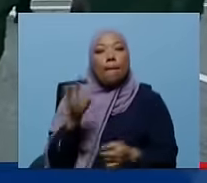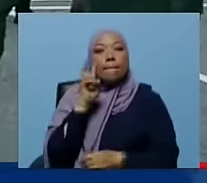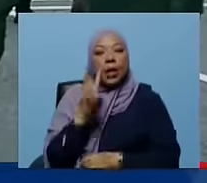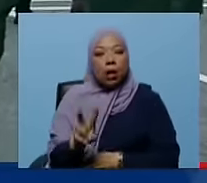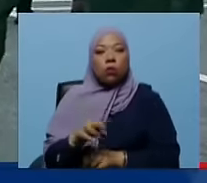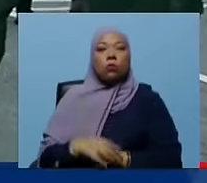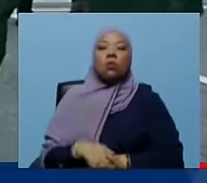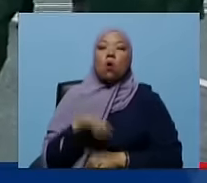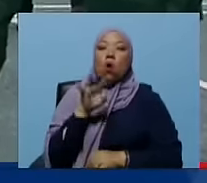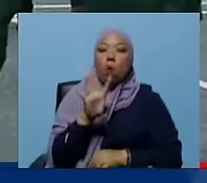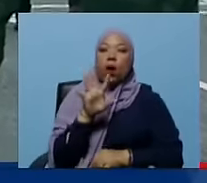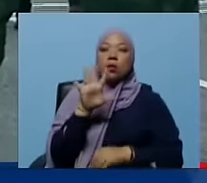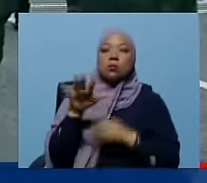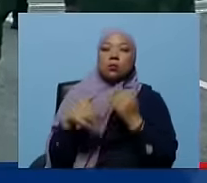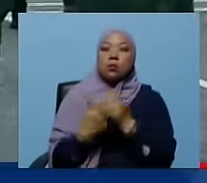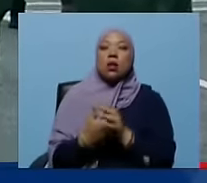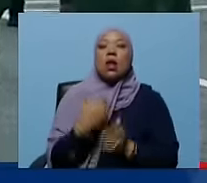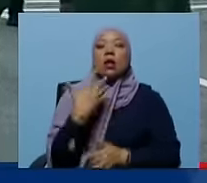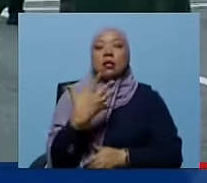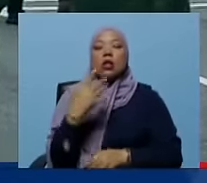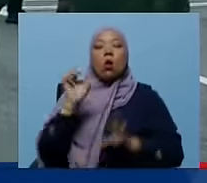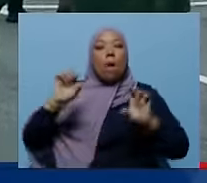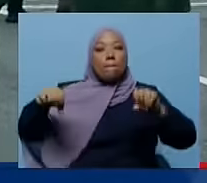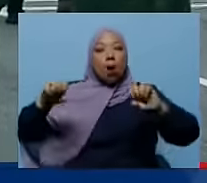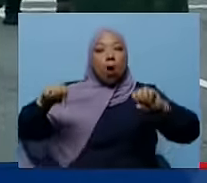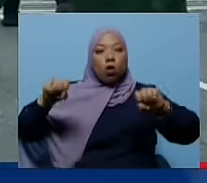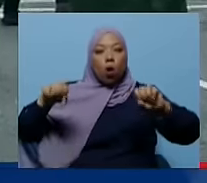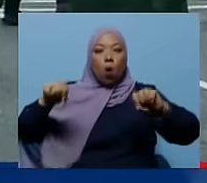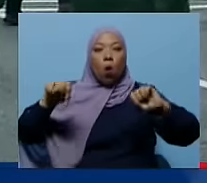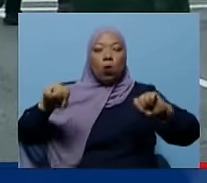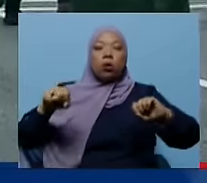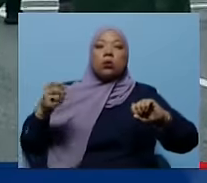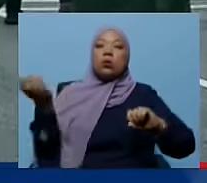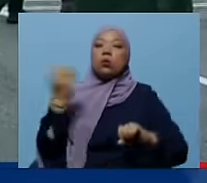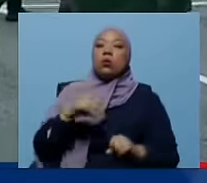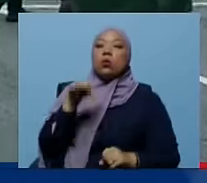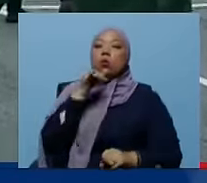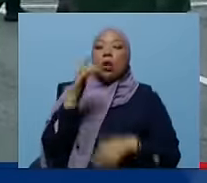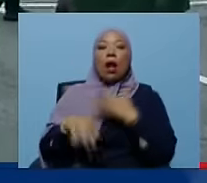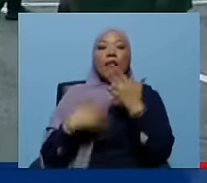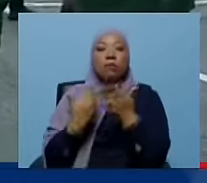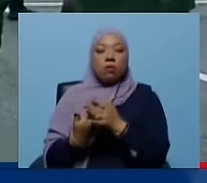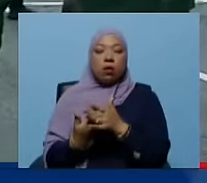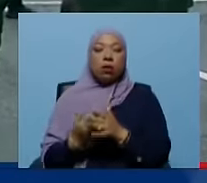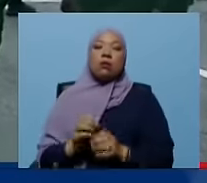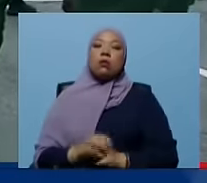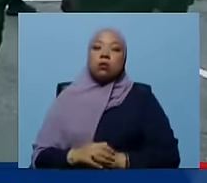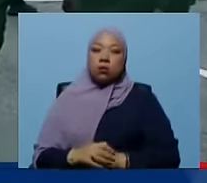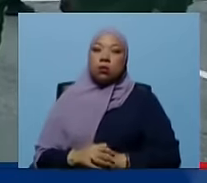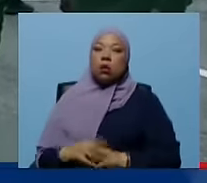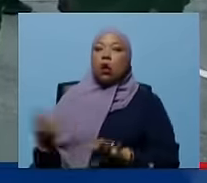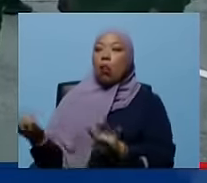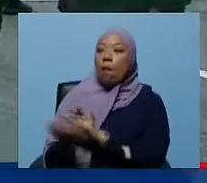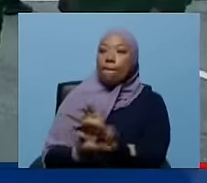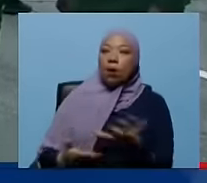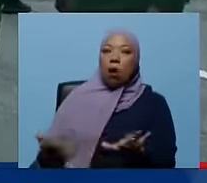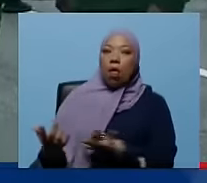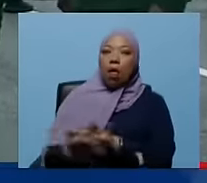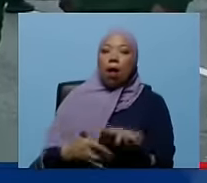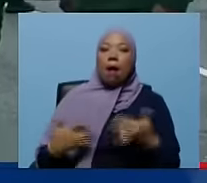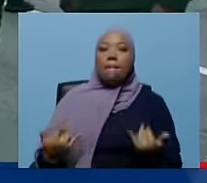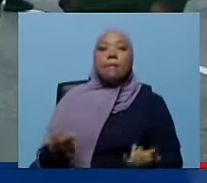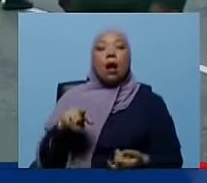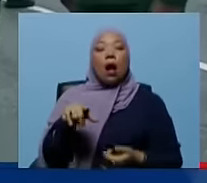hasta 4 o 5 personas montadas en moto. Y eso ha incrementado los accidentes y los problemas. Así